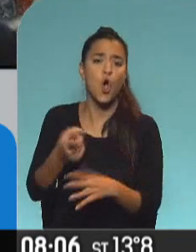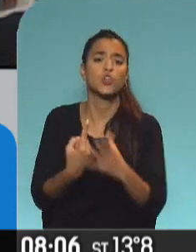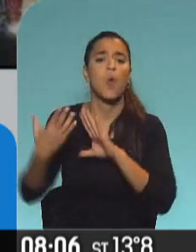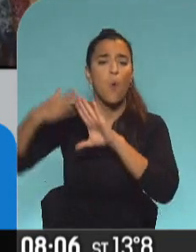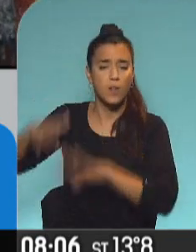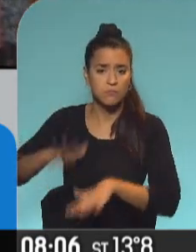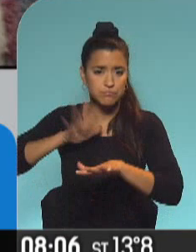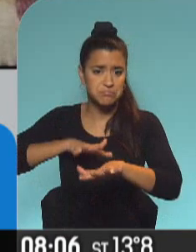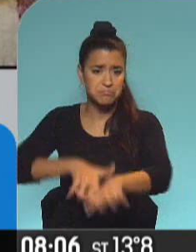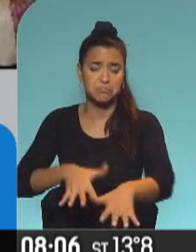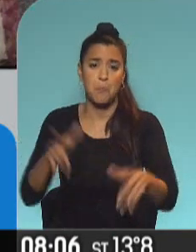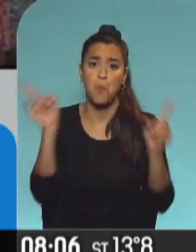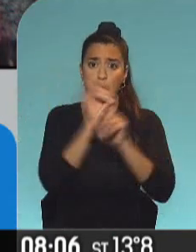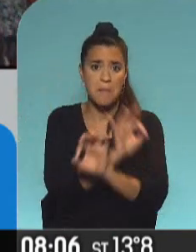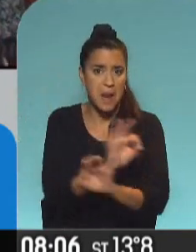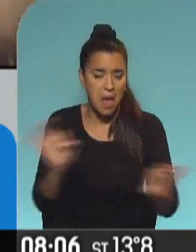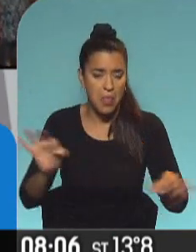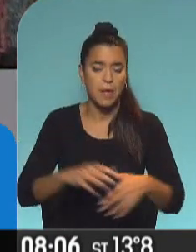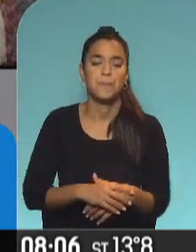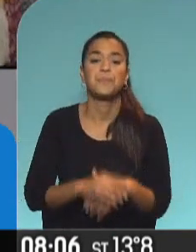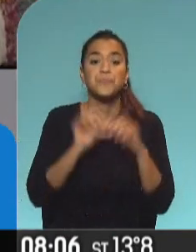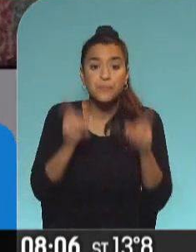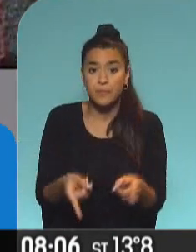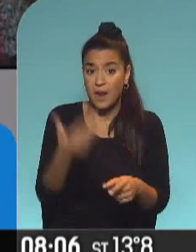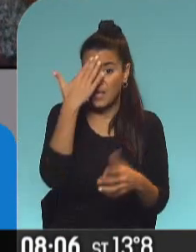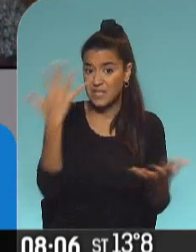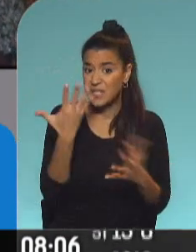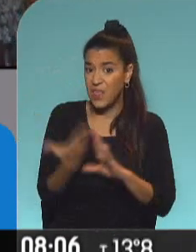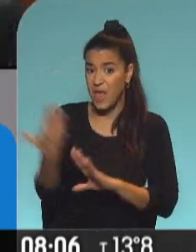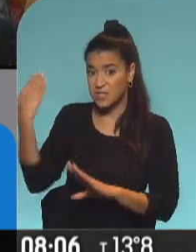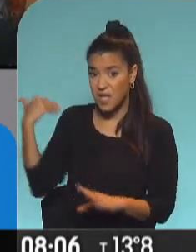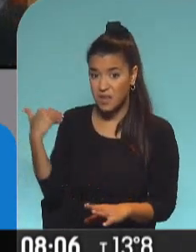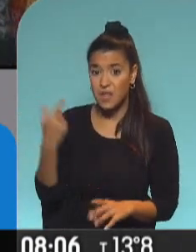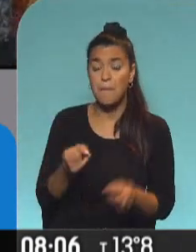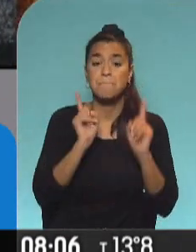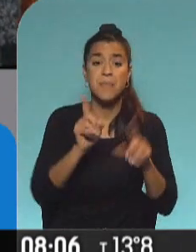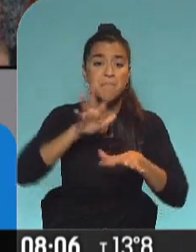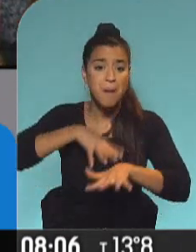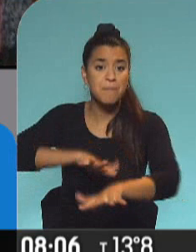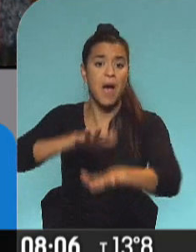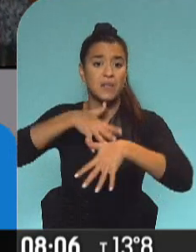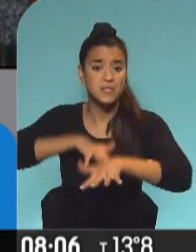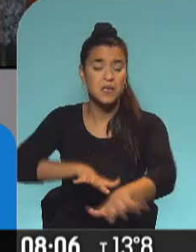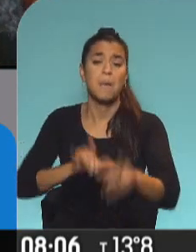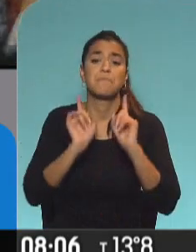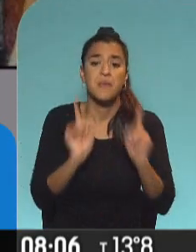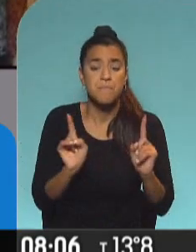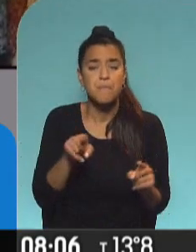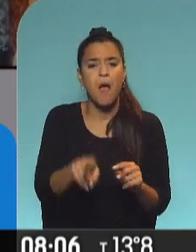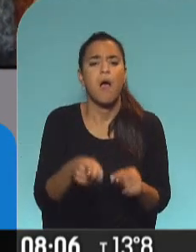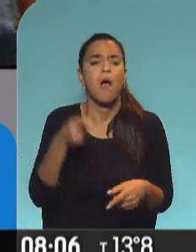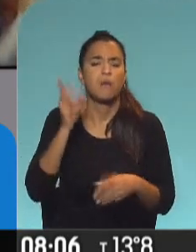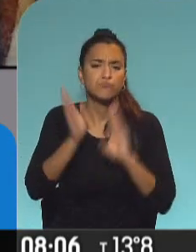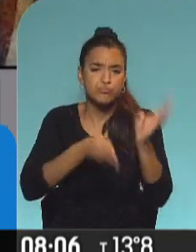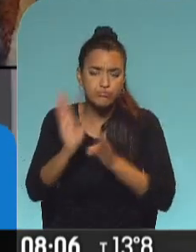se desarrolló sin ningún inconveniente. Incluso hace 15 días atrás, en esa misma marcha, en esa misma movilización, se agredió